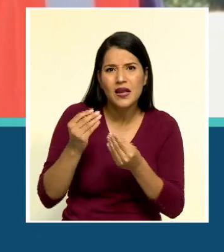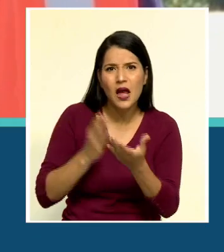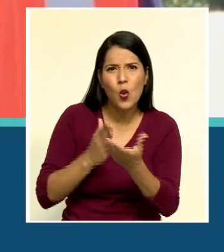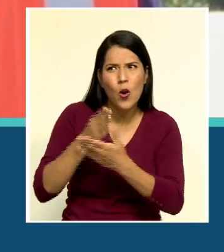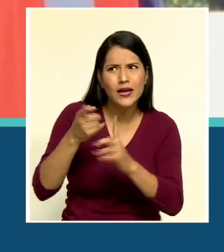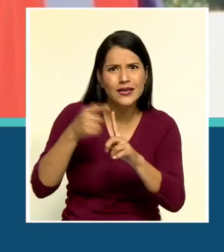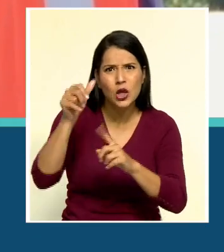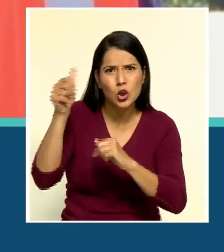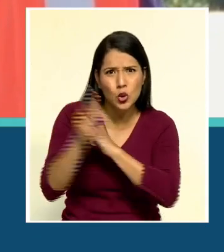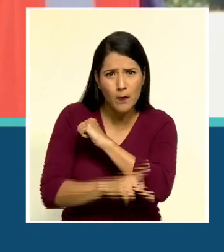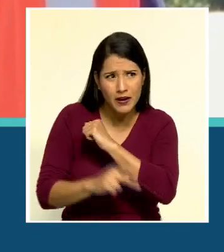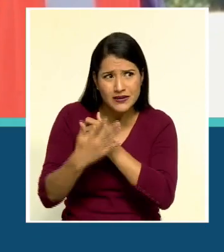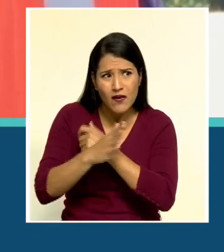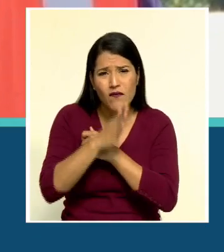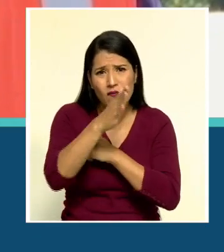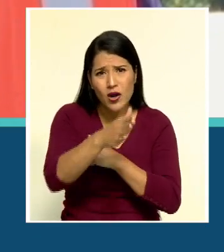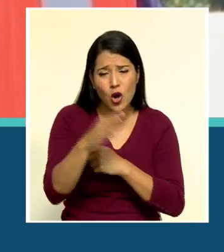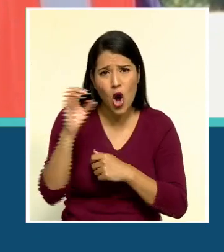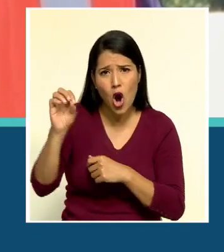Bangares a preguntarles a ellos?